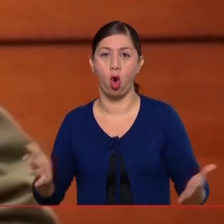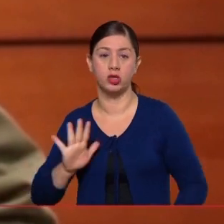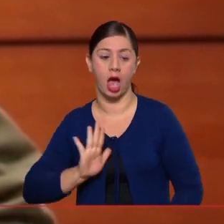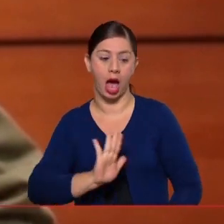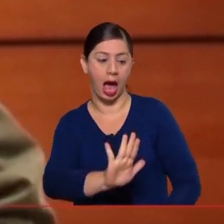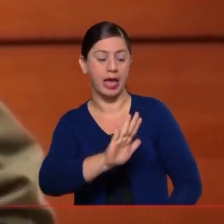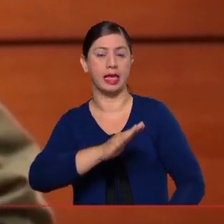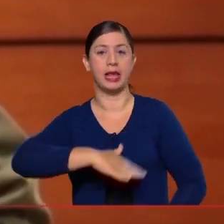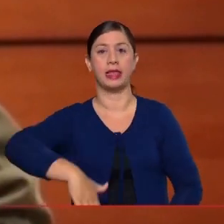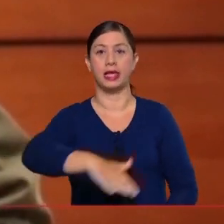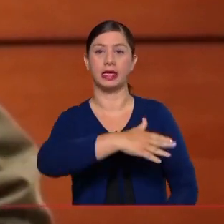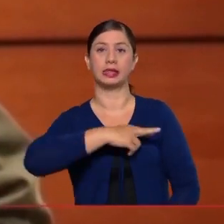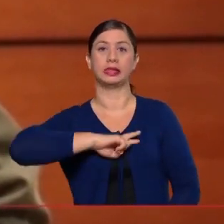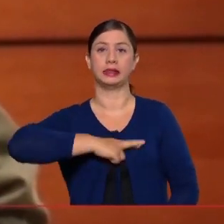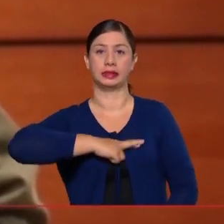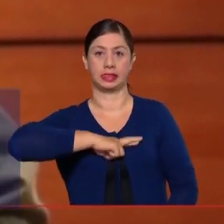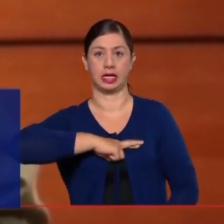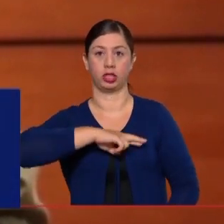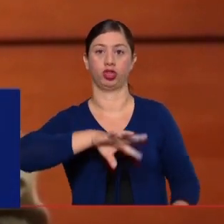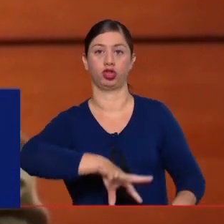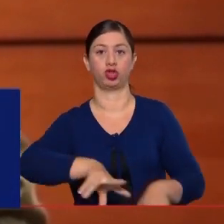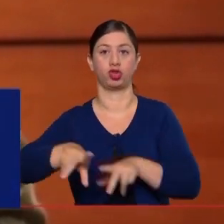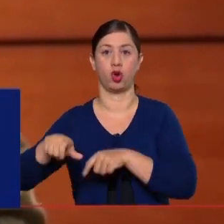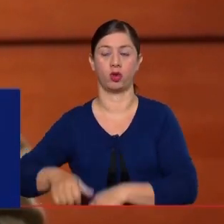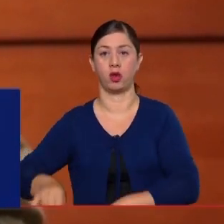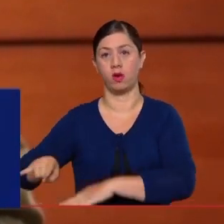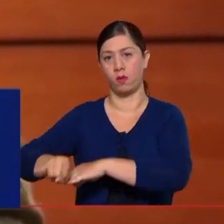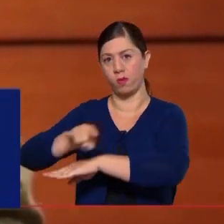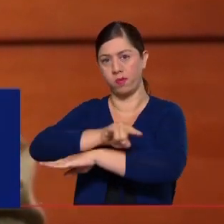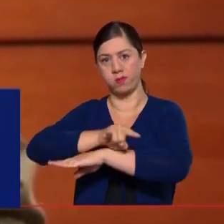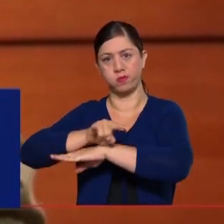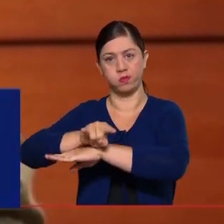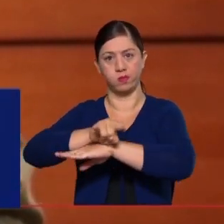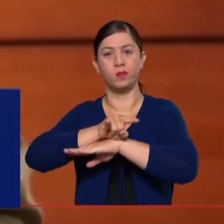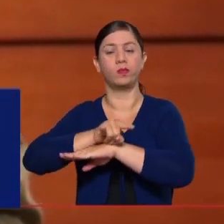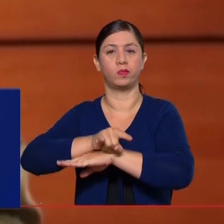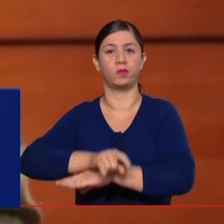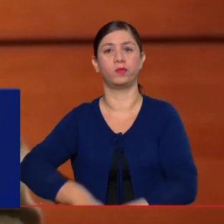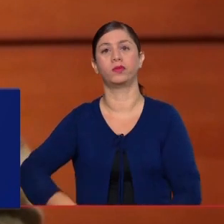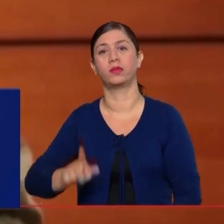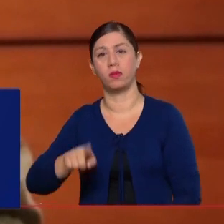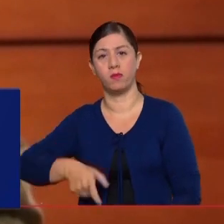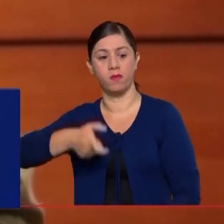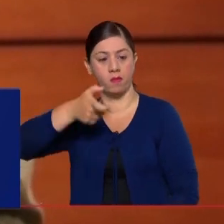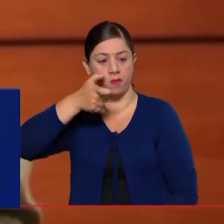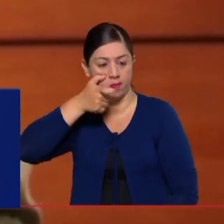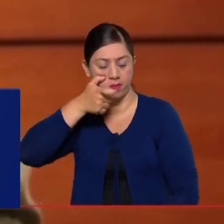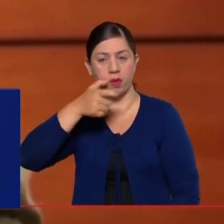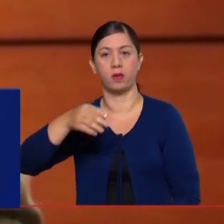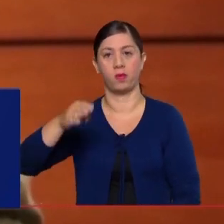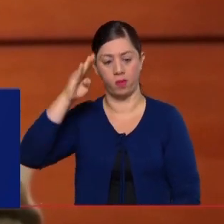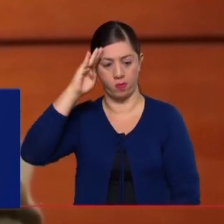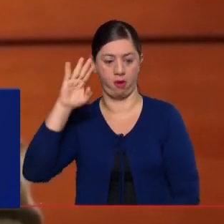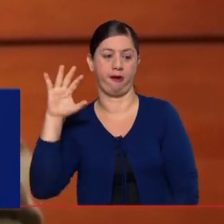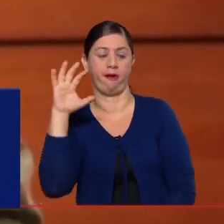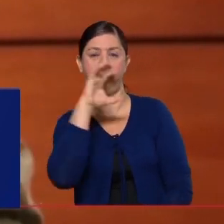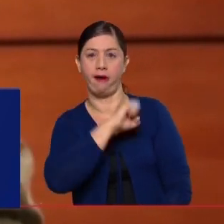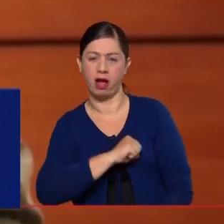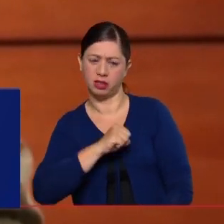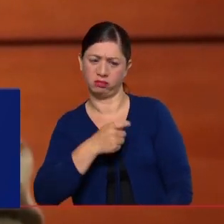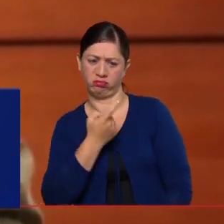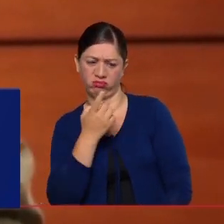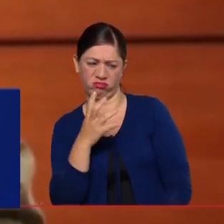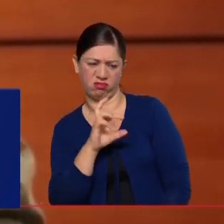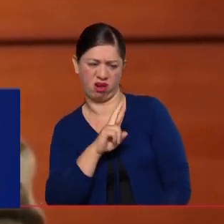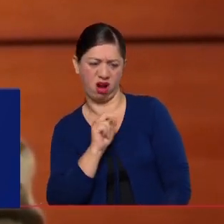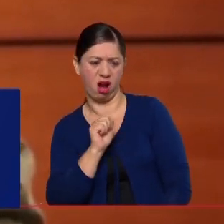centro religioso. Unidades del Modelo Nacional de Vigilancia Comunitaria por Cuadrante, dentro de sus labores de patrullajes, se percatan de algo